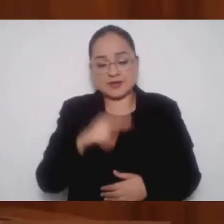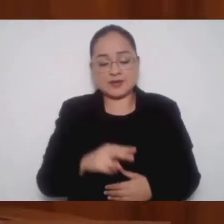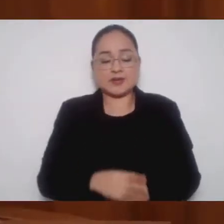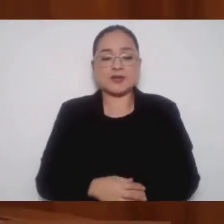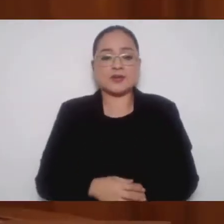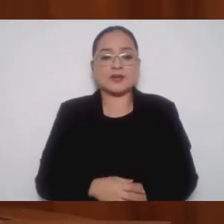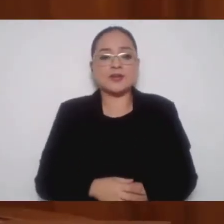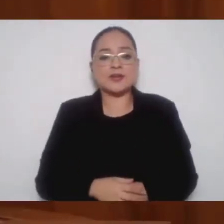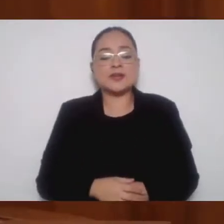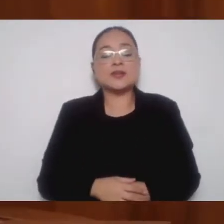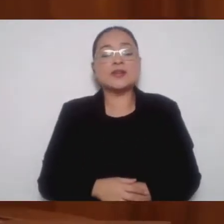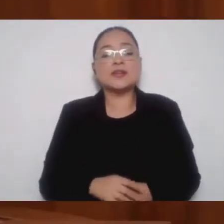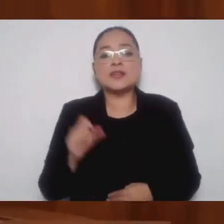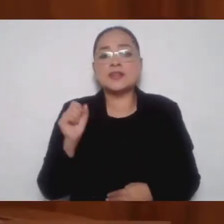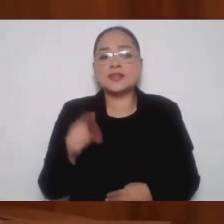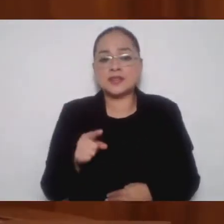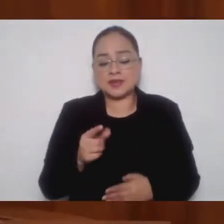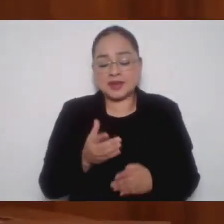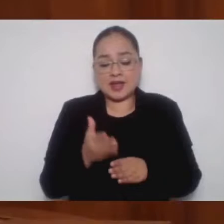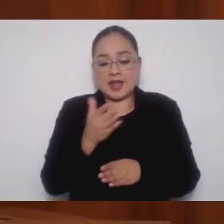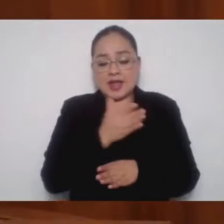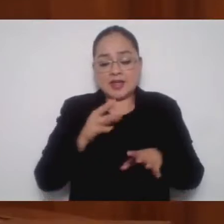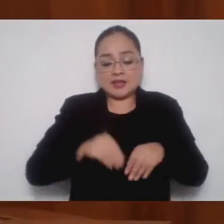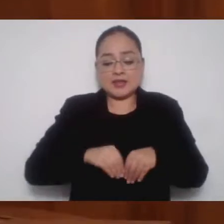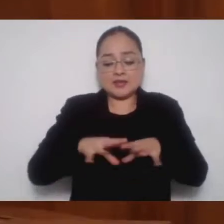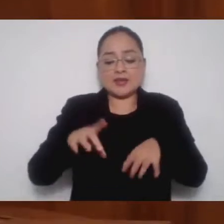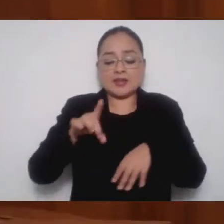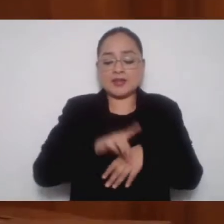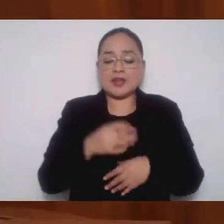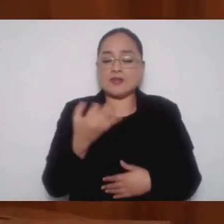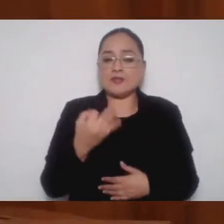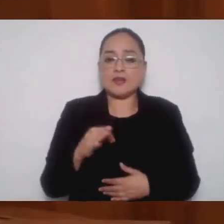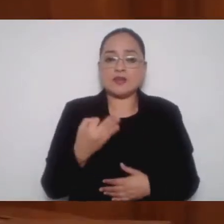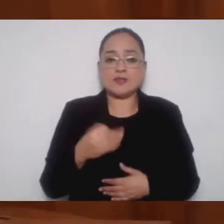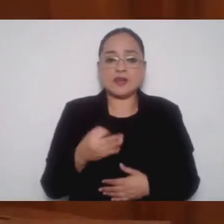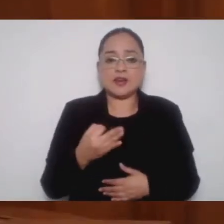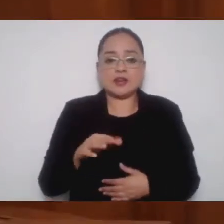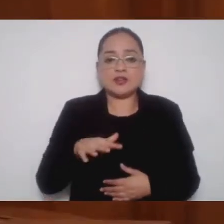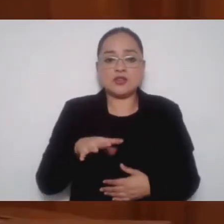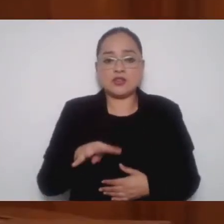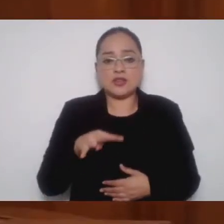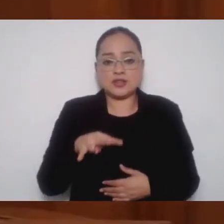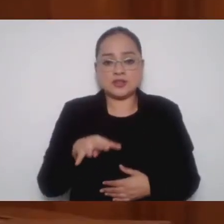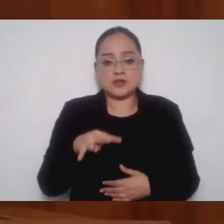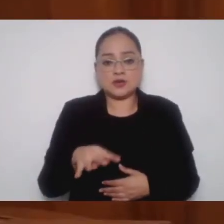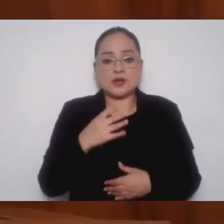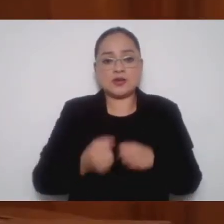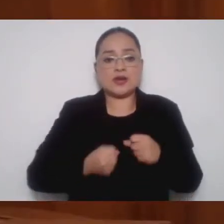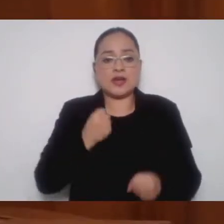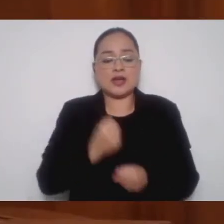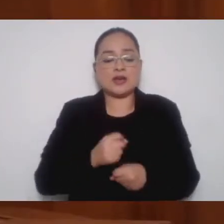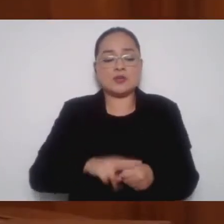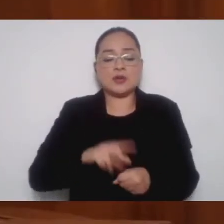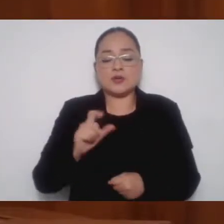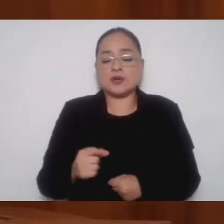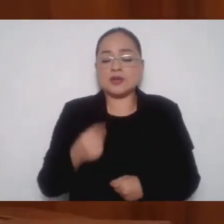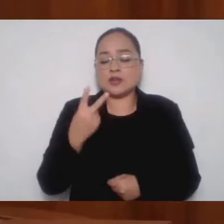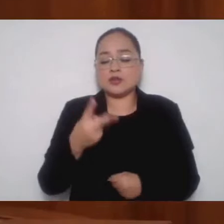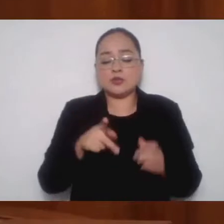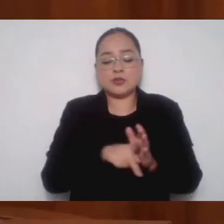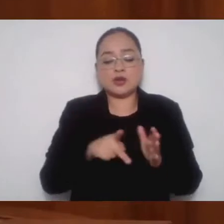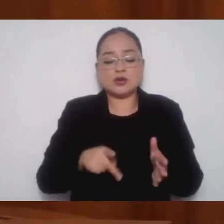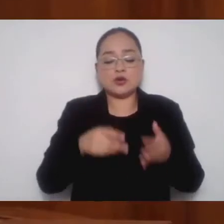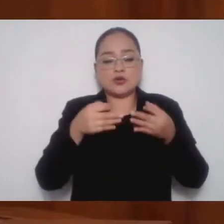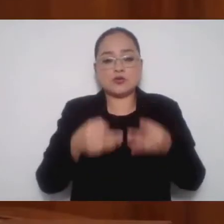Estado de México, y fue publicado el 19 de febrero de 2022 en el